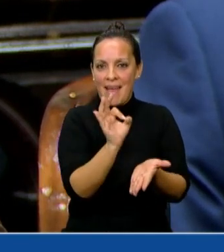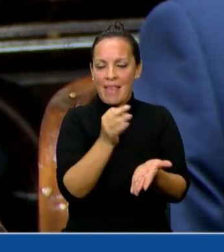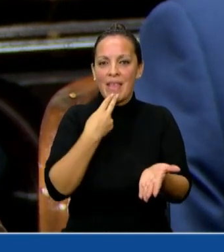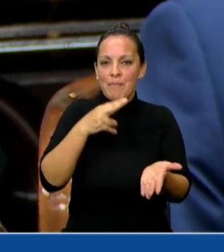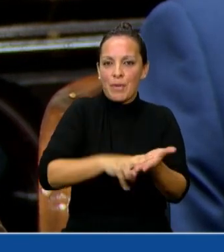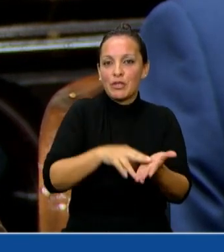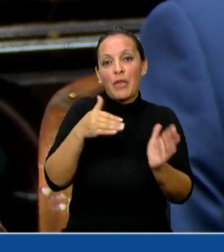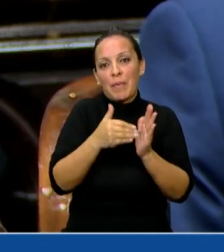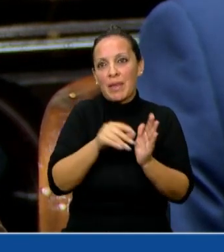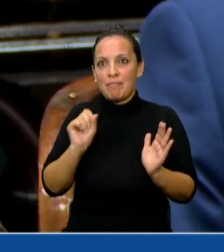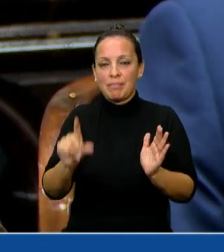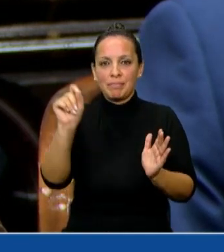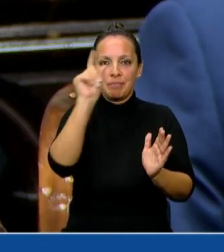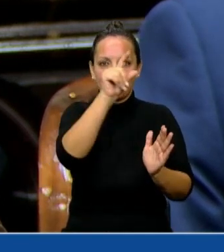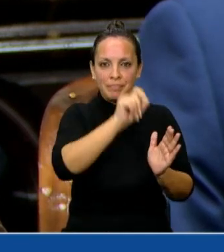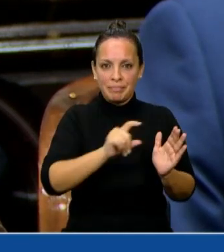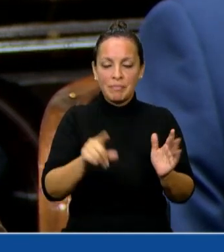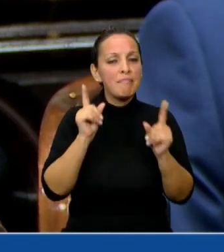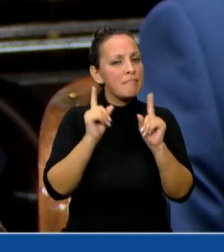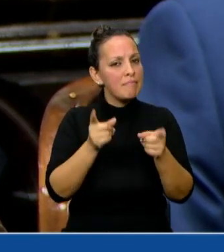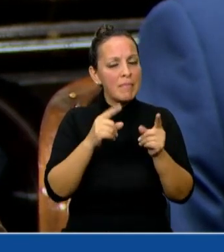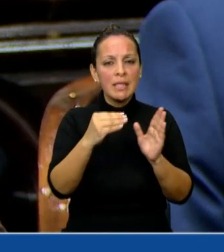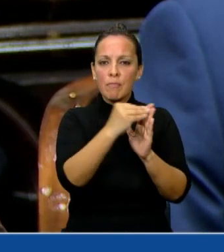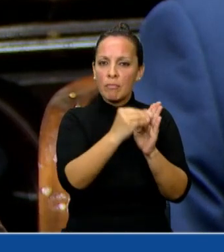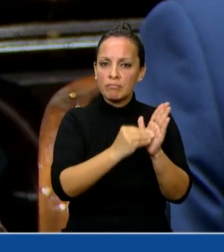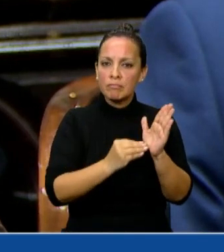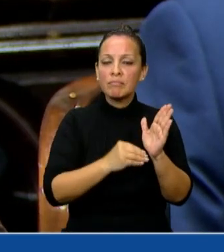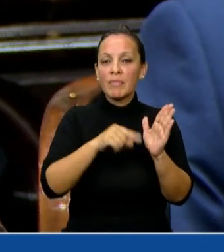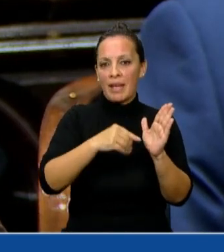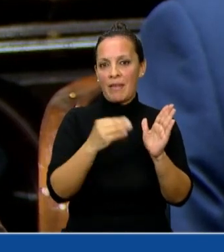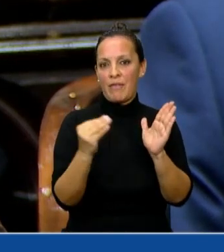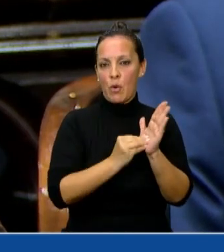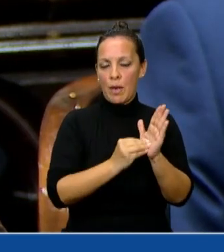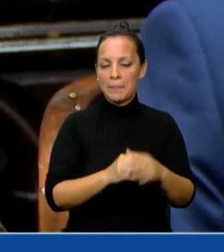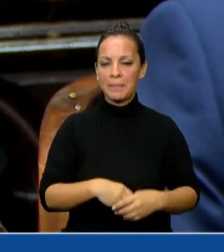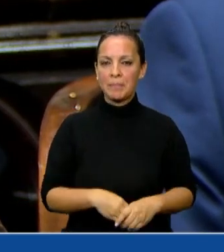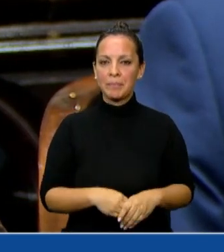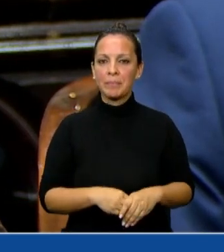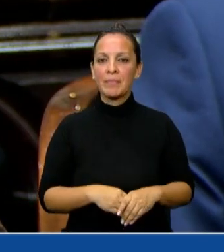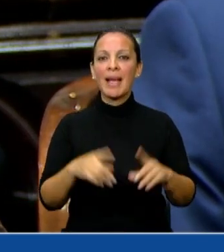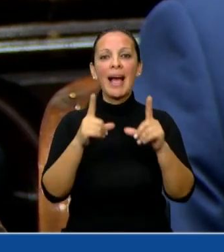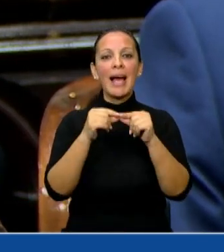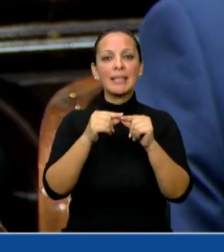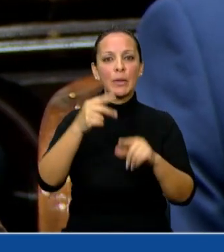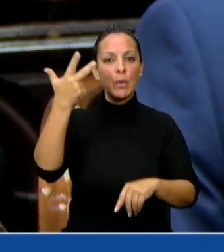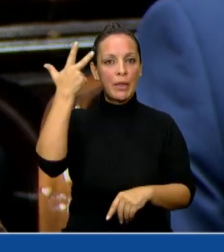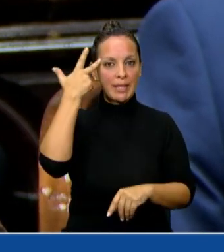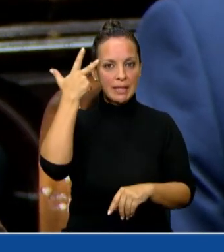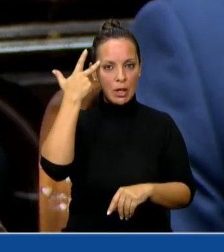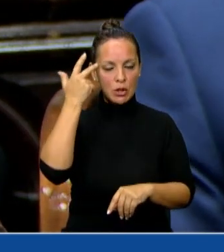su jurisdicción en iguales términos a los aquí establecidos. El artículo